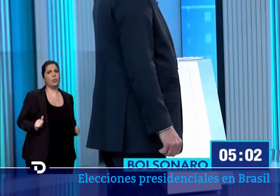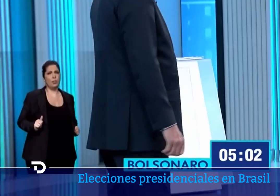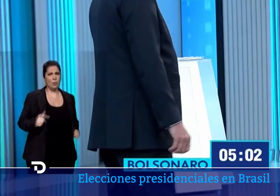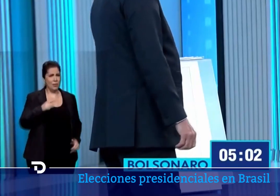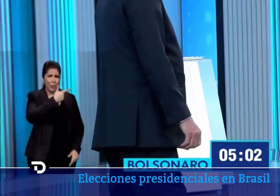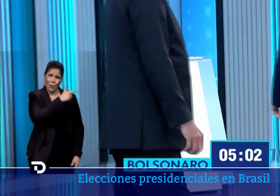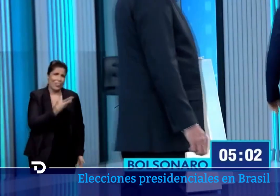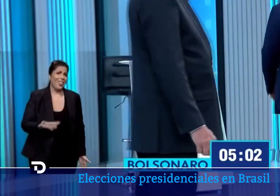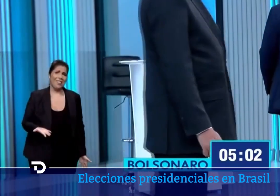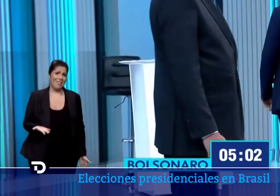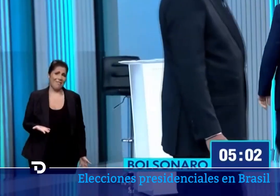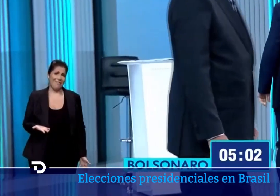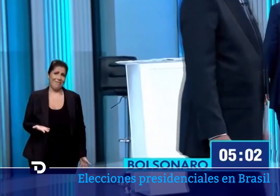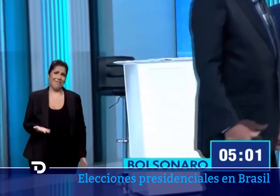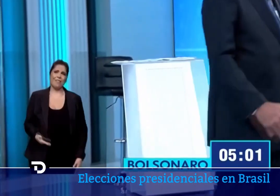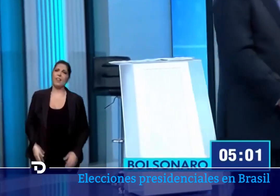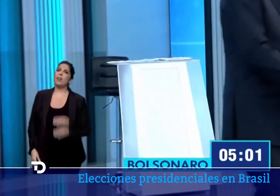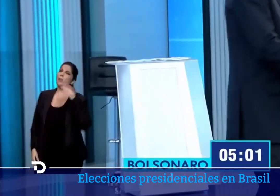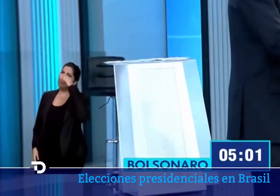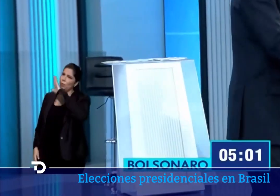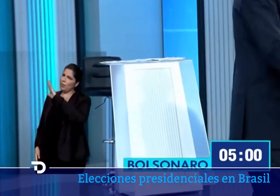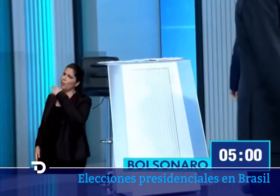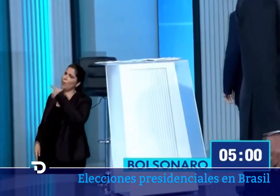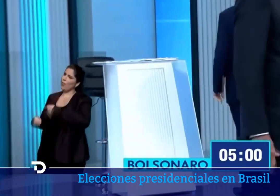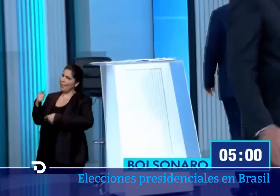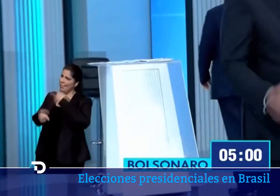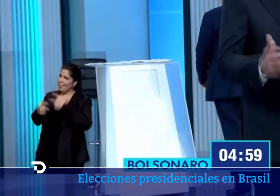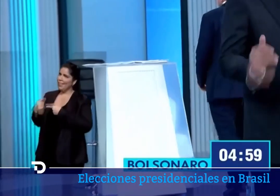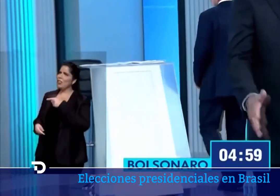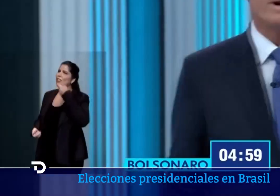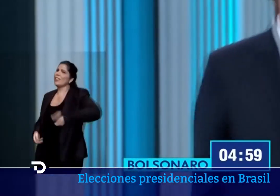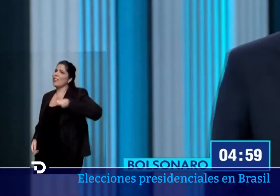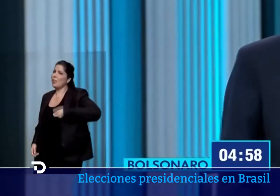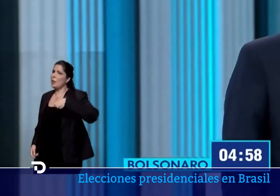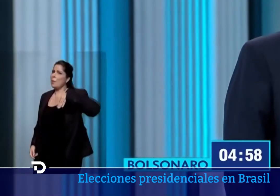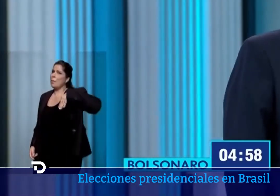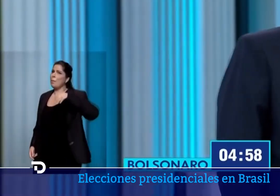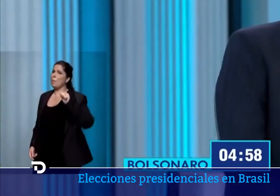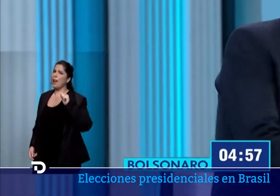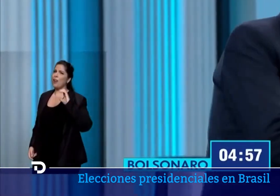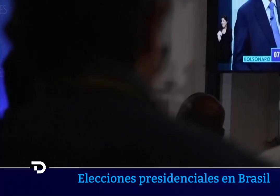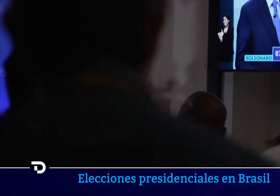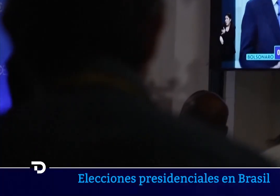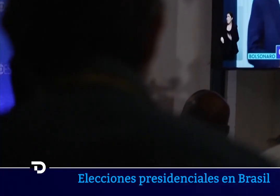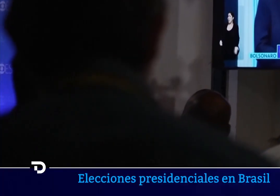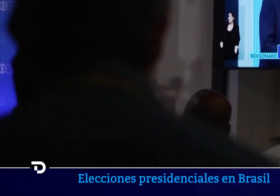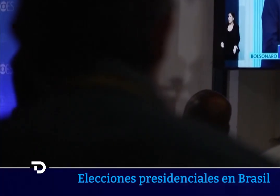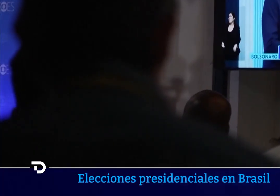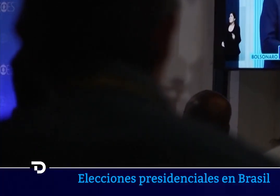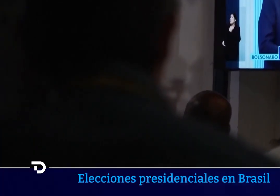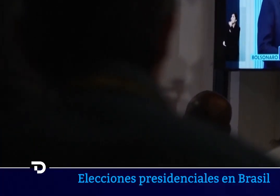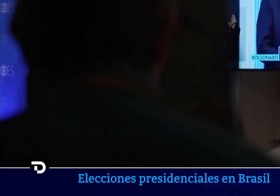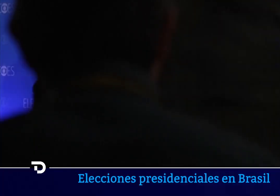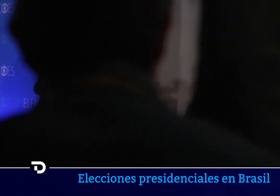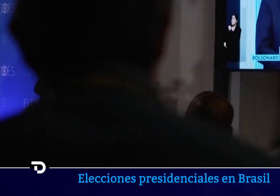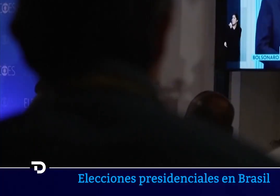Usted no debería estar aquí, debería estar en la cárcel, le espetó Bolsonaro, aunque las condenas al expresidente fueron anuladas. Da Silva le echó en